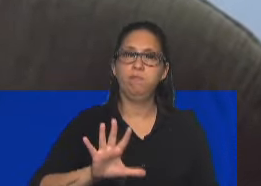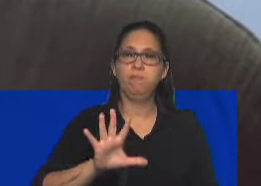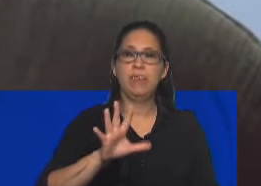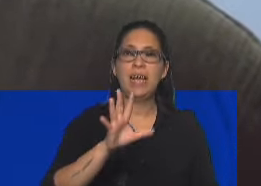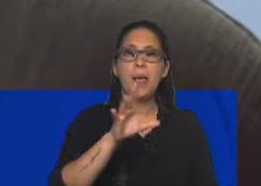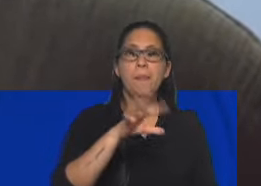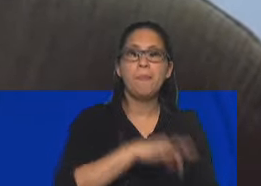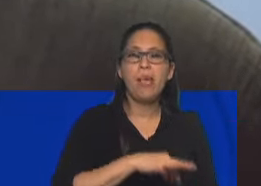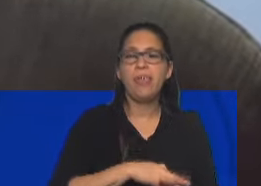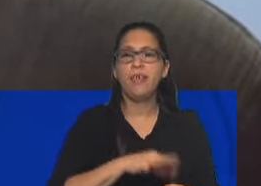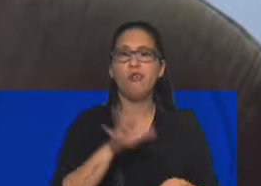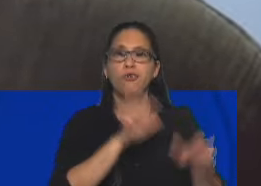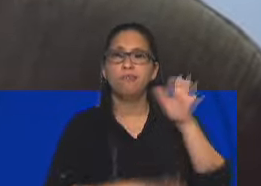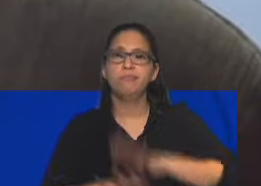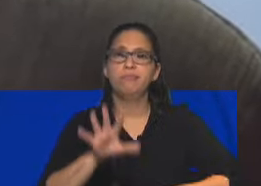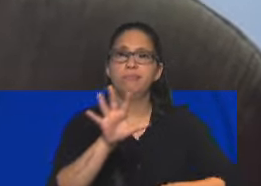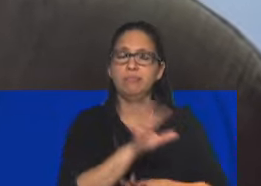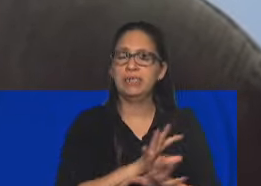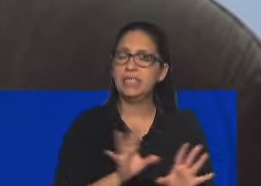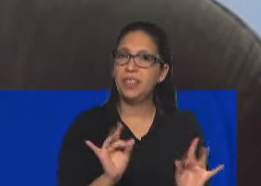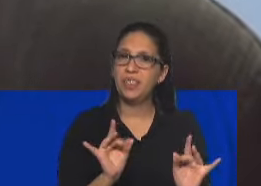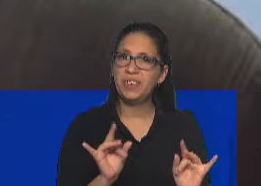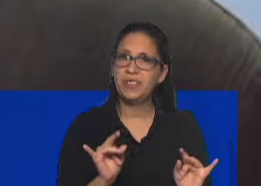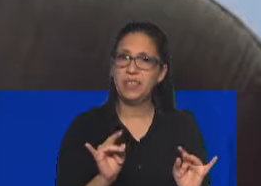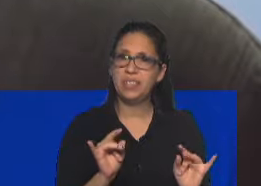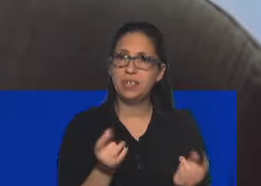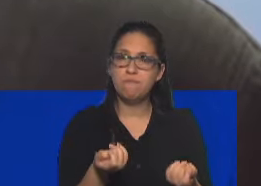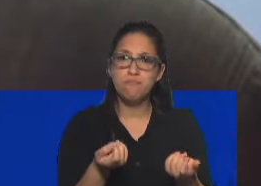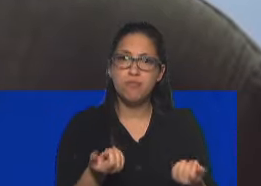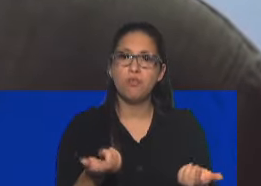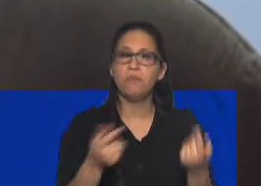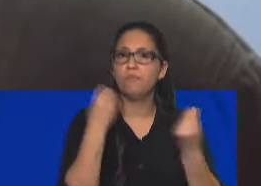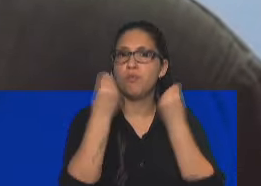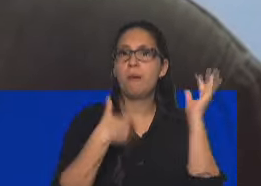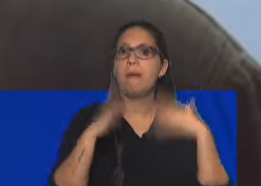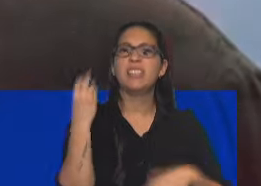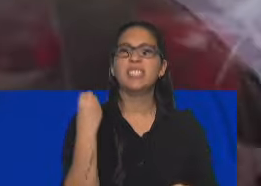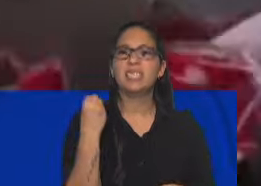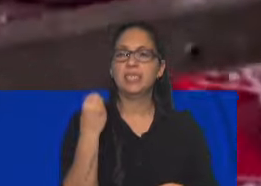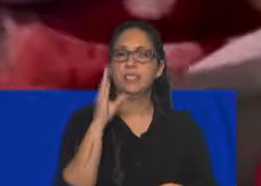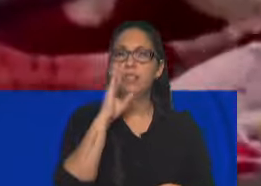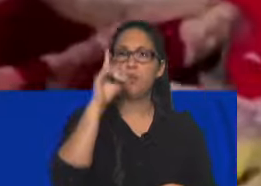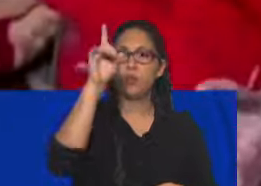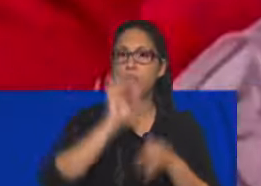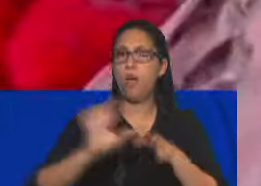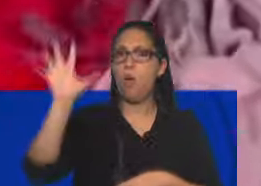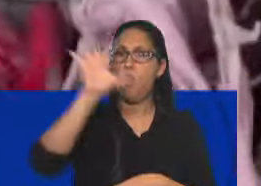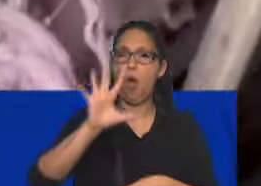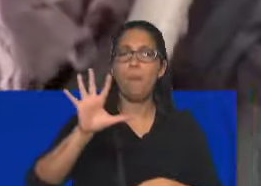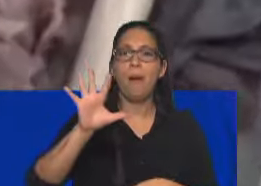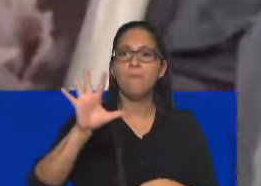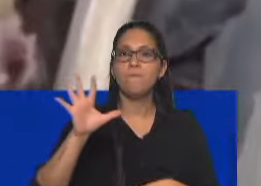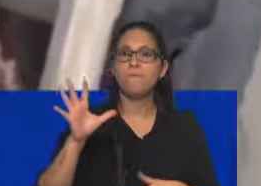médica y logística para resolver una crisis de este tipo. Pero también lo que preocupa, sobre todo en Estados Unidos y la Unión Europea, es la posibilidad de